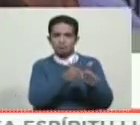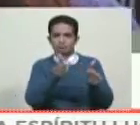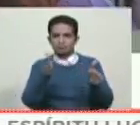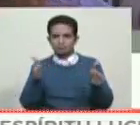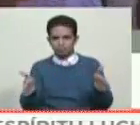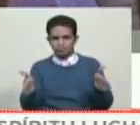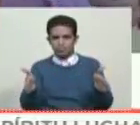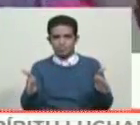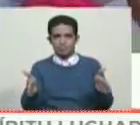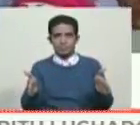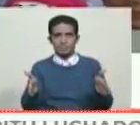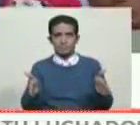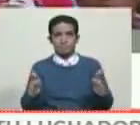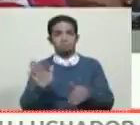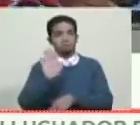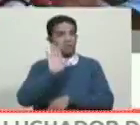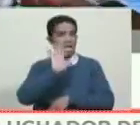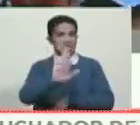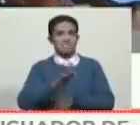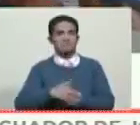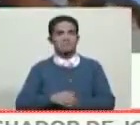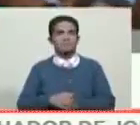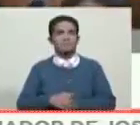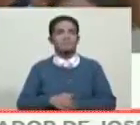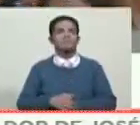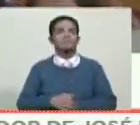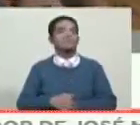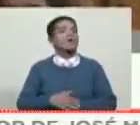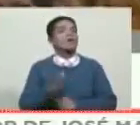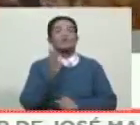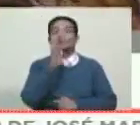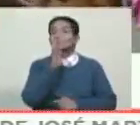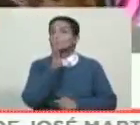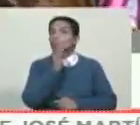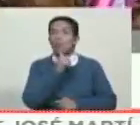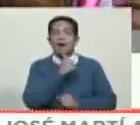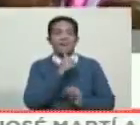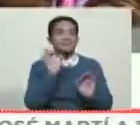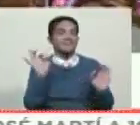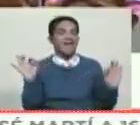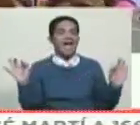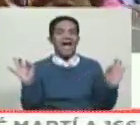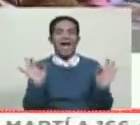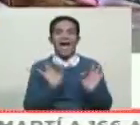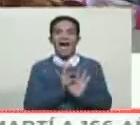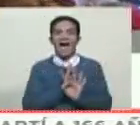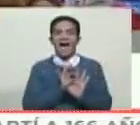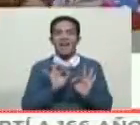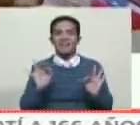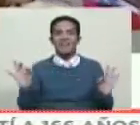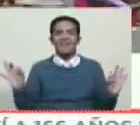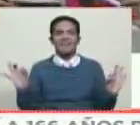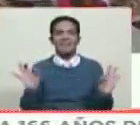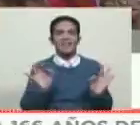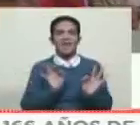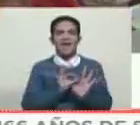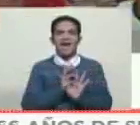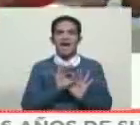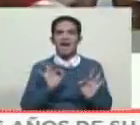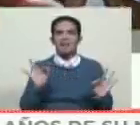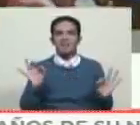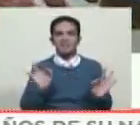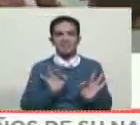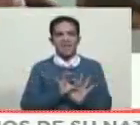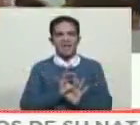es. No hay ni una sola razón, no hay ni una